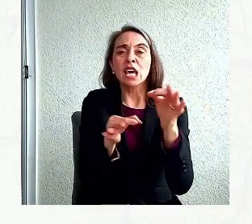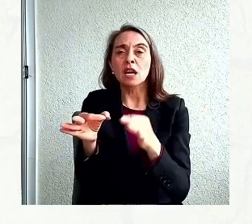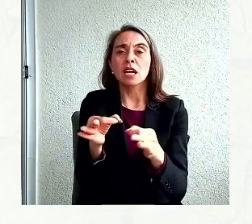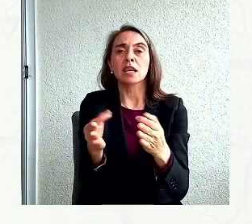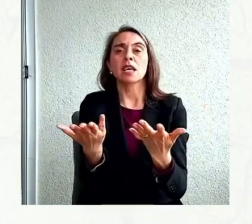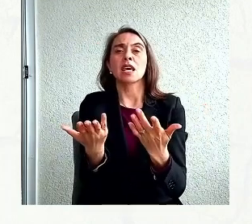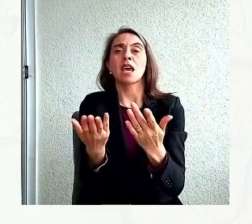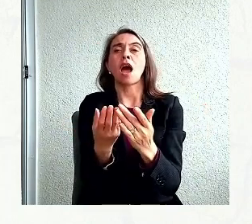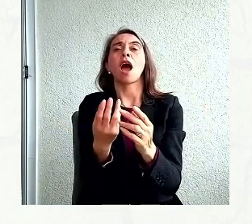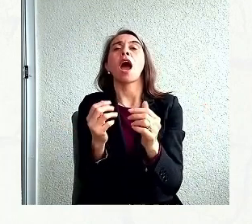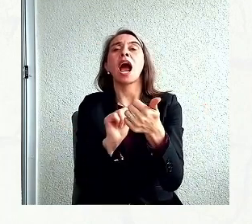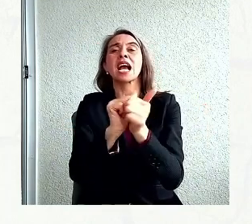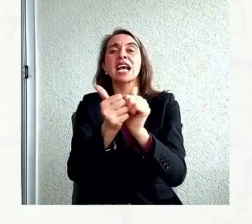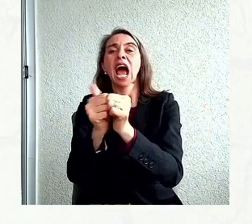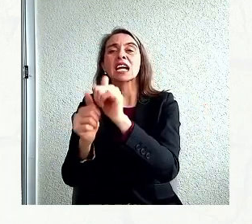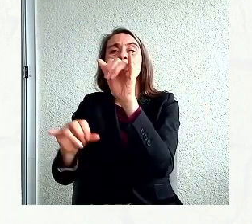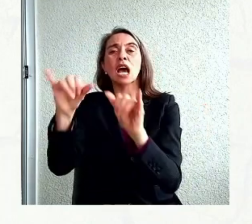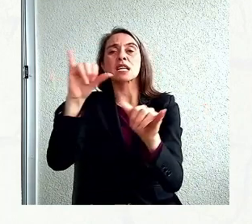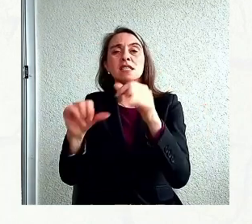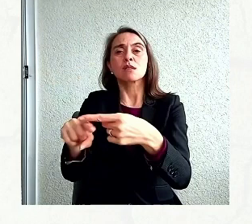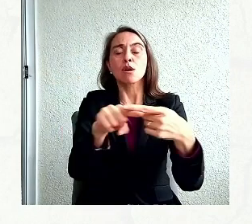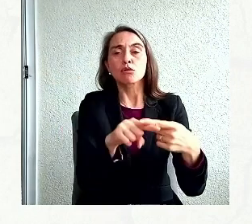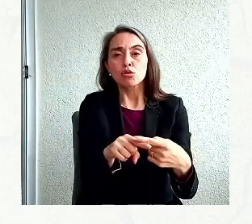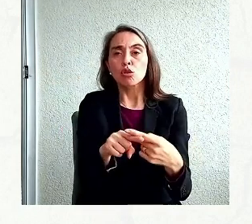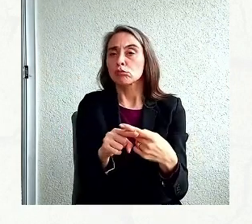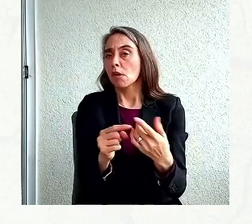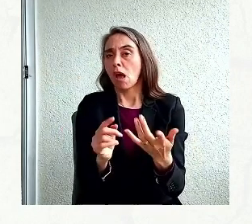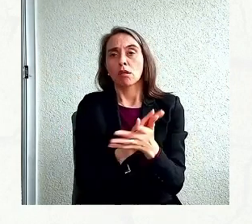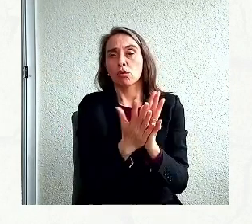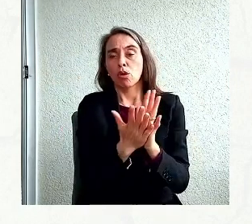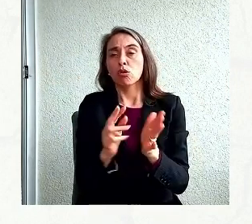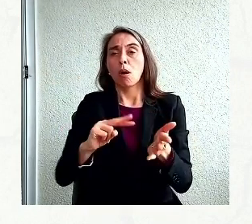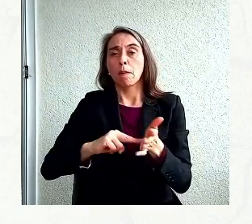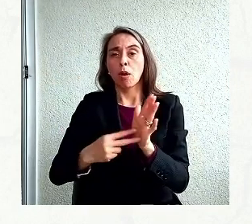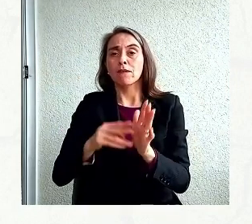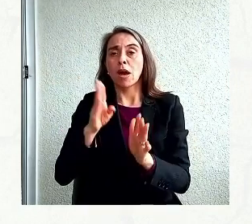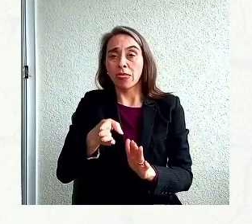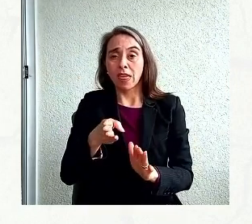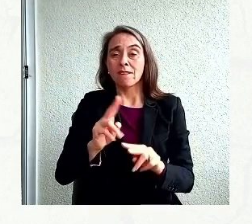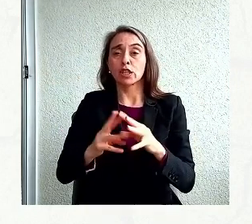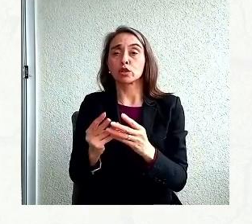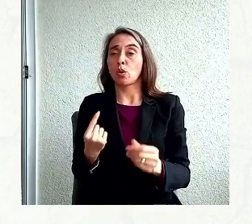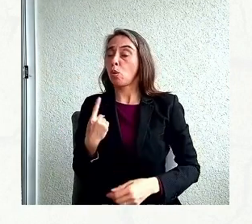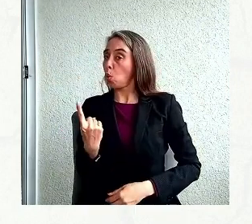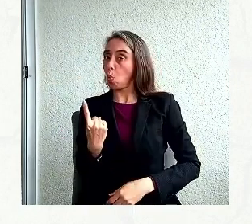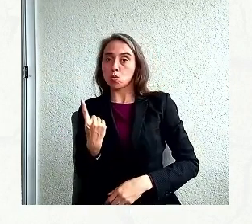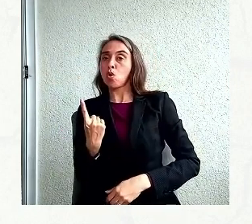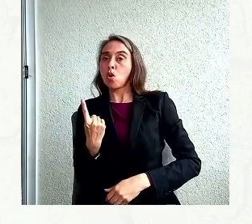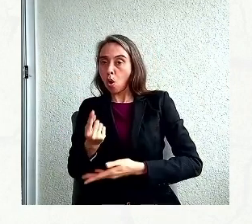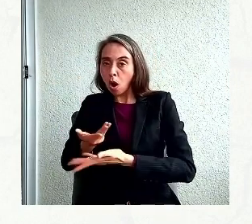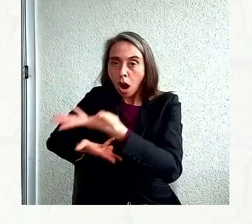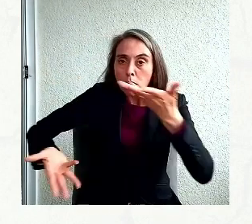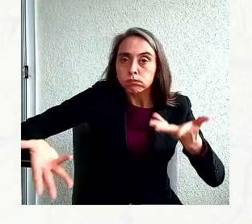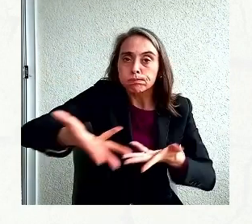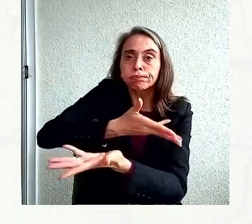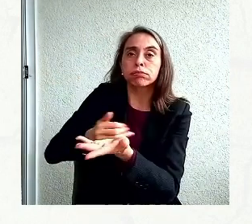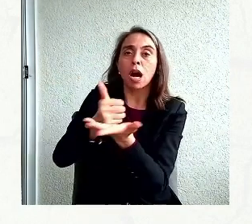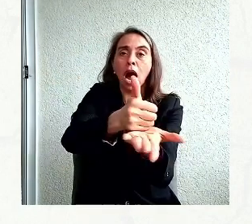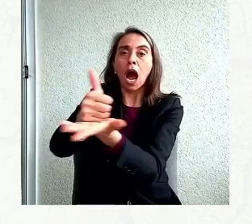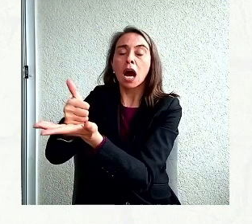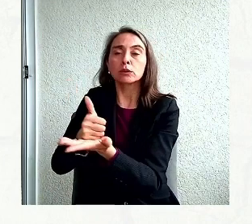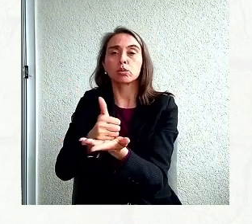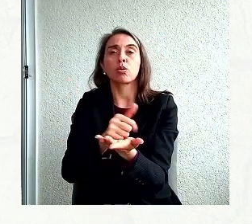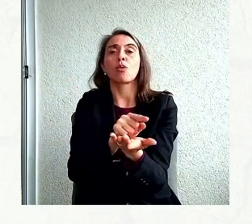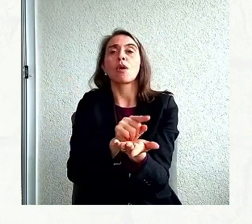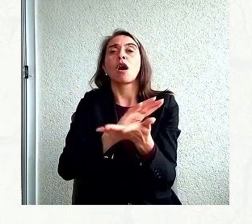Y el problema tiene que resolverse en colaboración, en todos tipos de cambios. Todos los